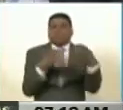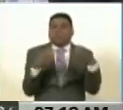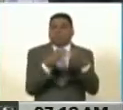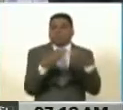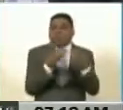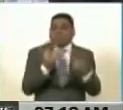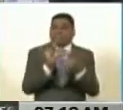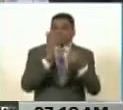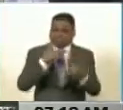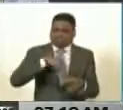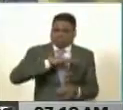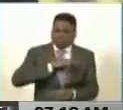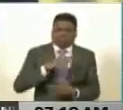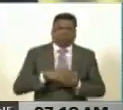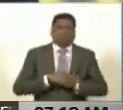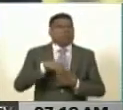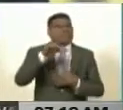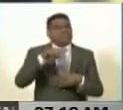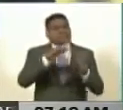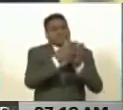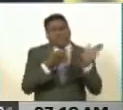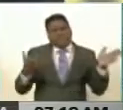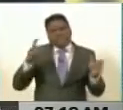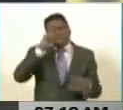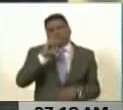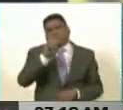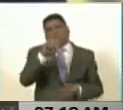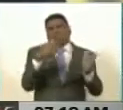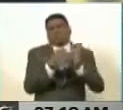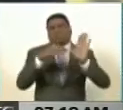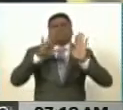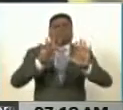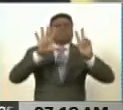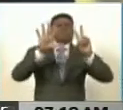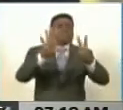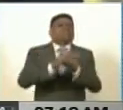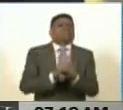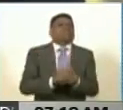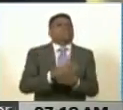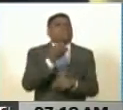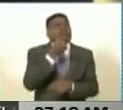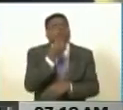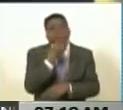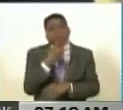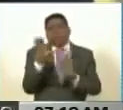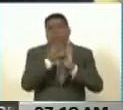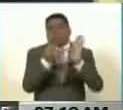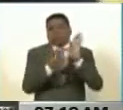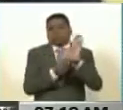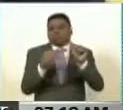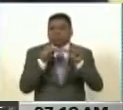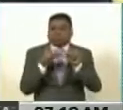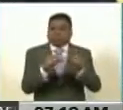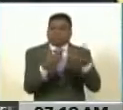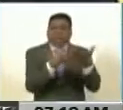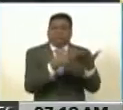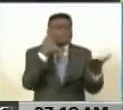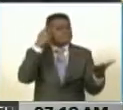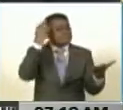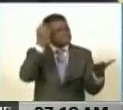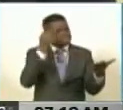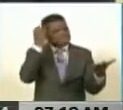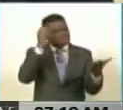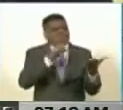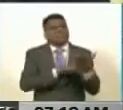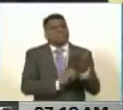año 2017. Y todo lo demás, bueno, que la propia Constitución establece. Al Consejo Moral Republicano le